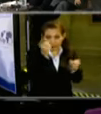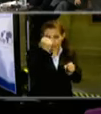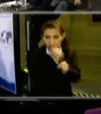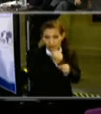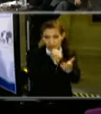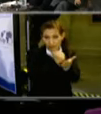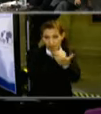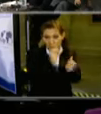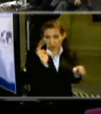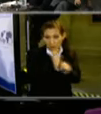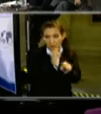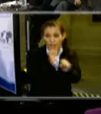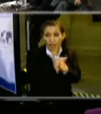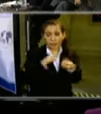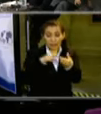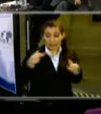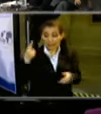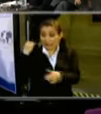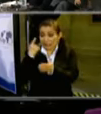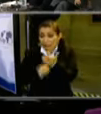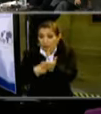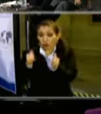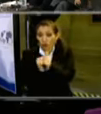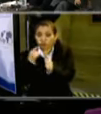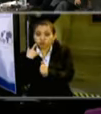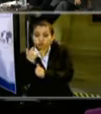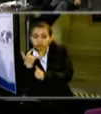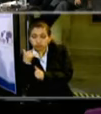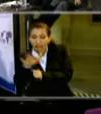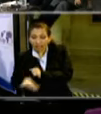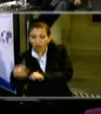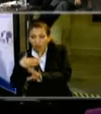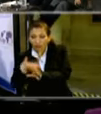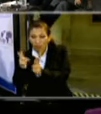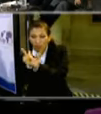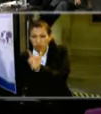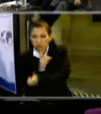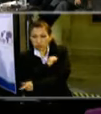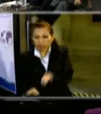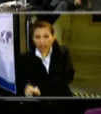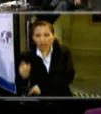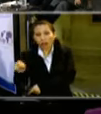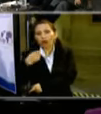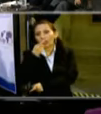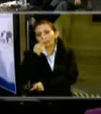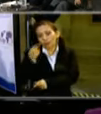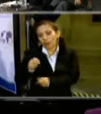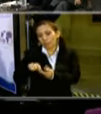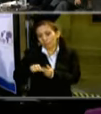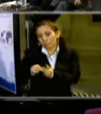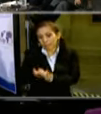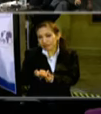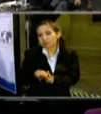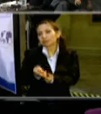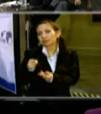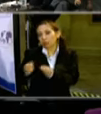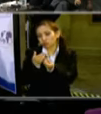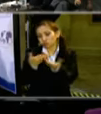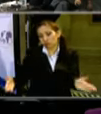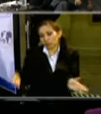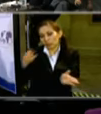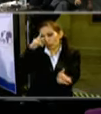que se vinculaba a nivel interno con la lucha contra el crimen organizado que desplegaba abiertamente